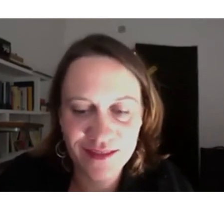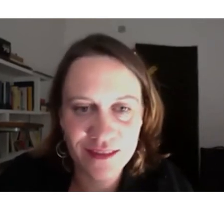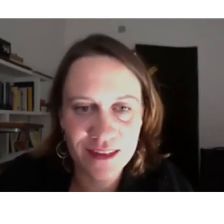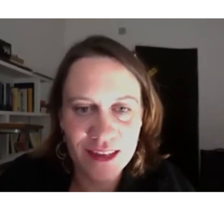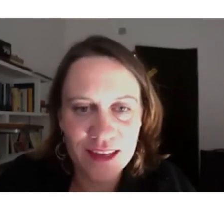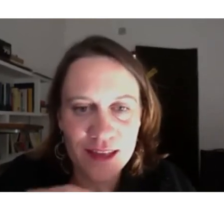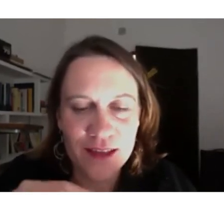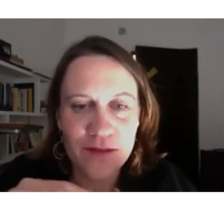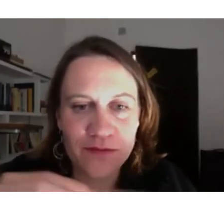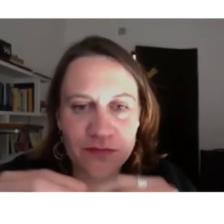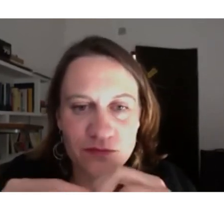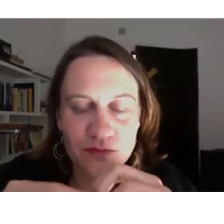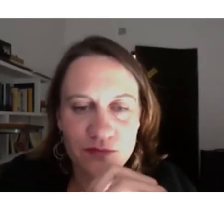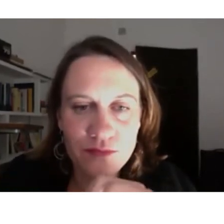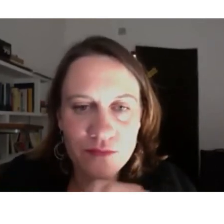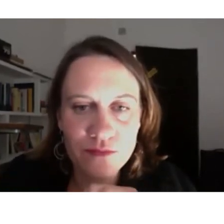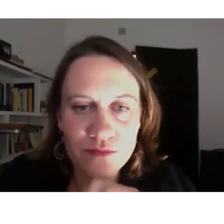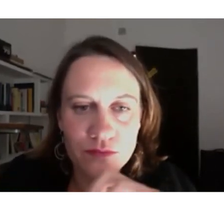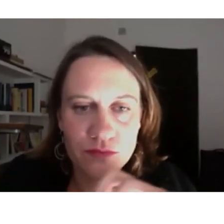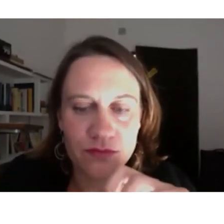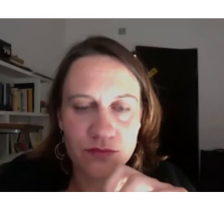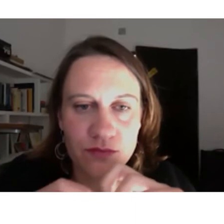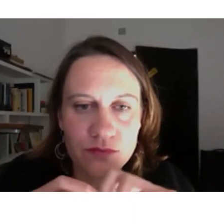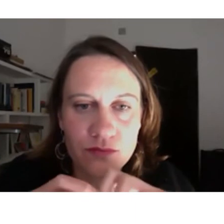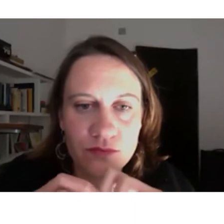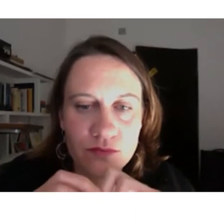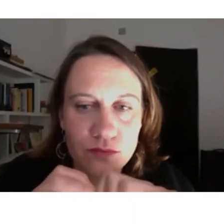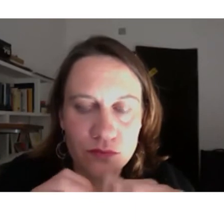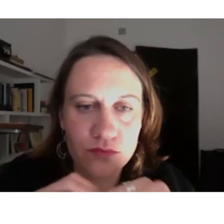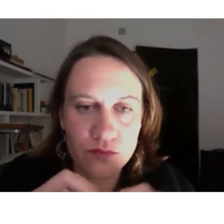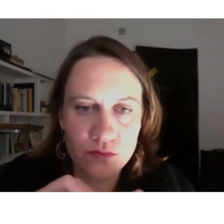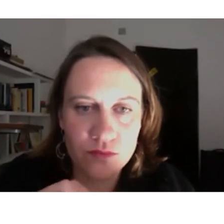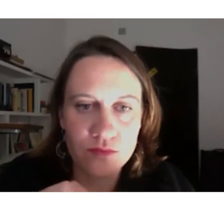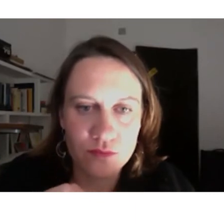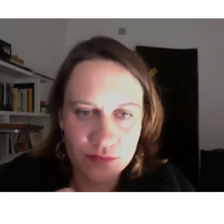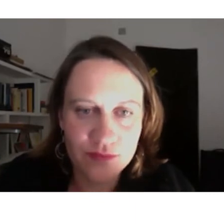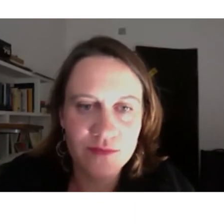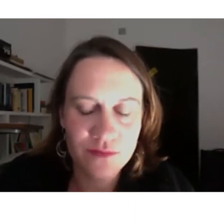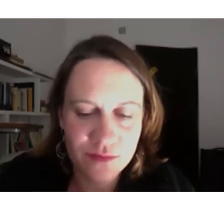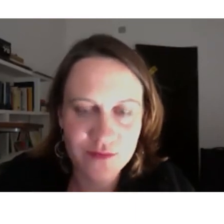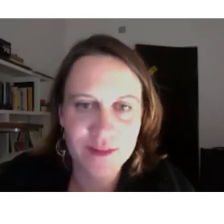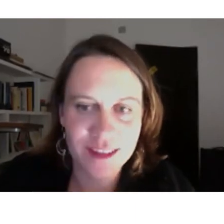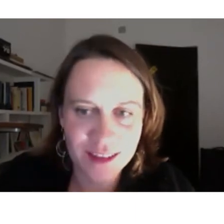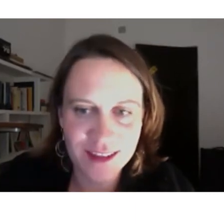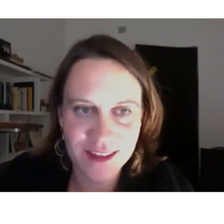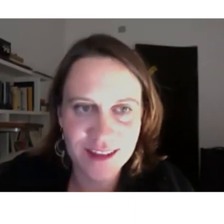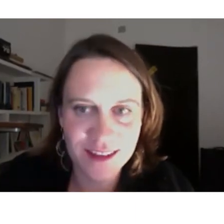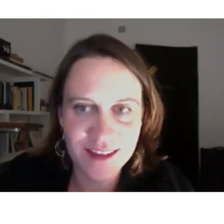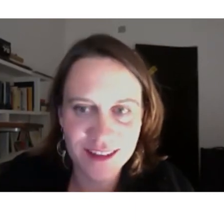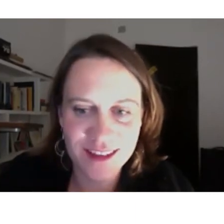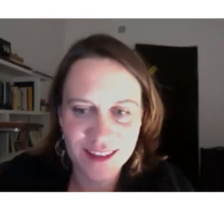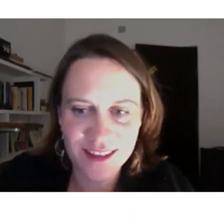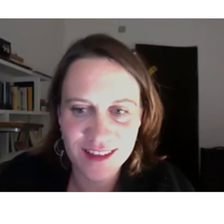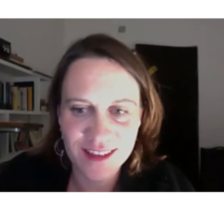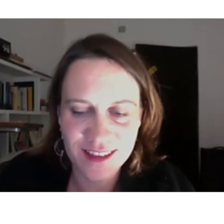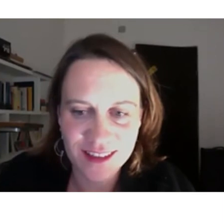¿no? Como que con las cubrebocas tenemos que gritar mucho más. Y también hoy en esta presentación